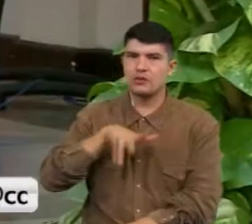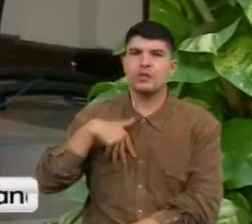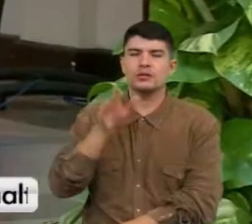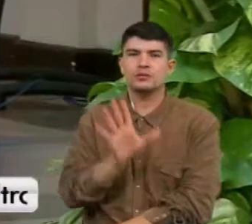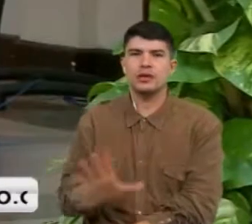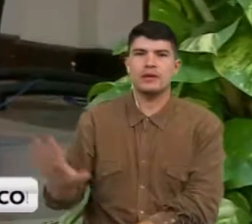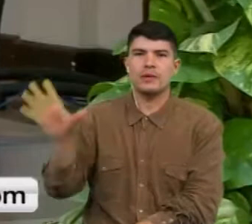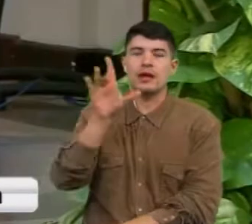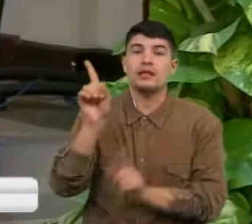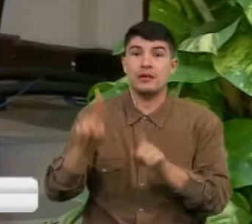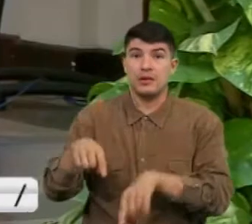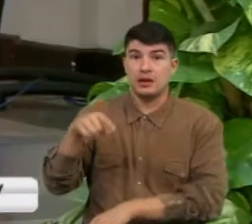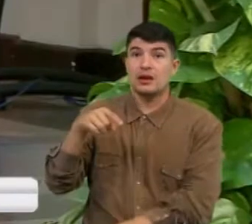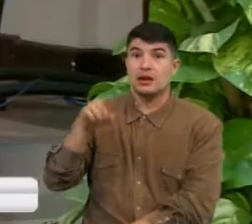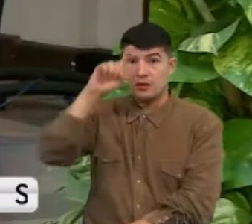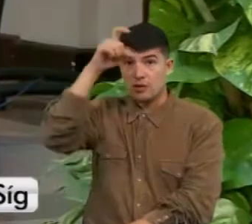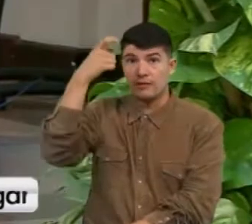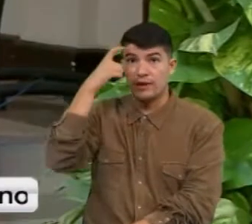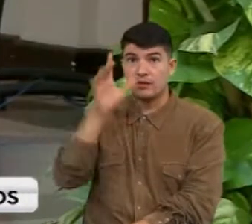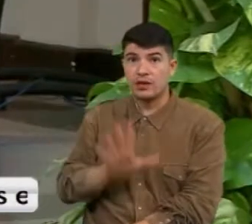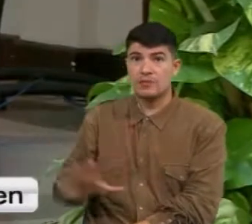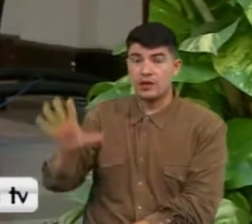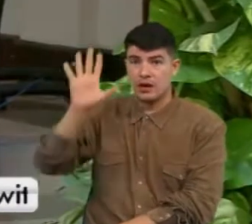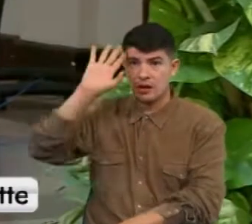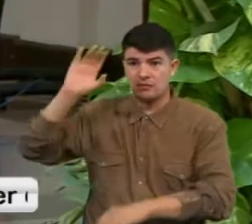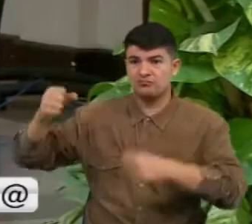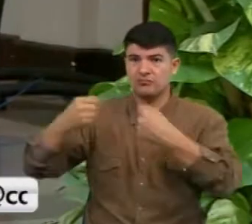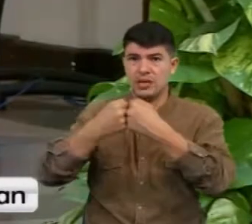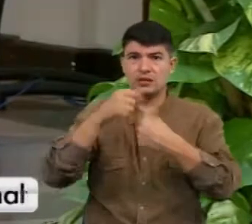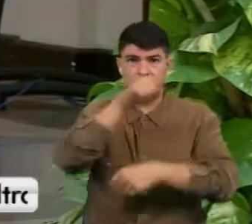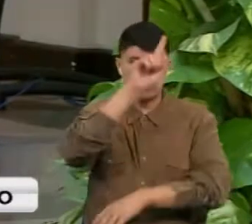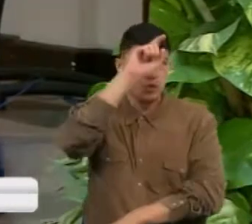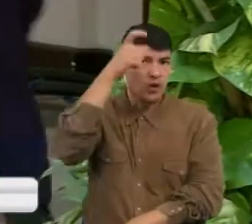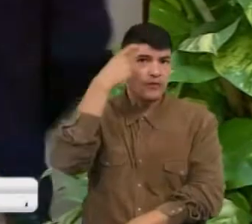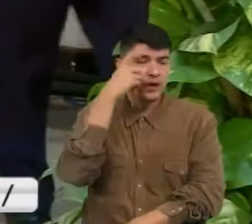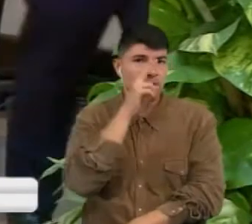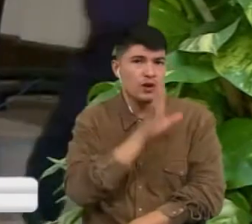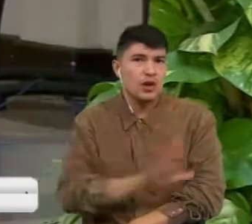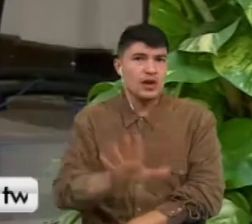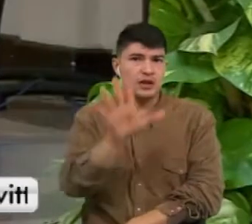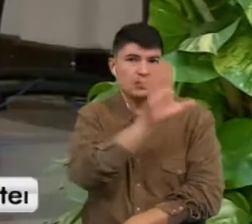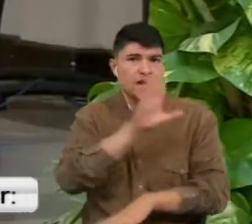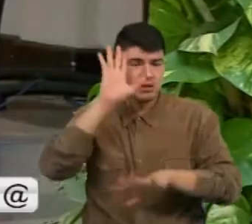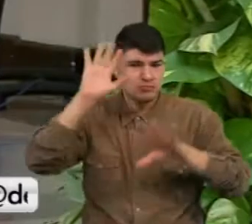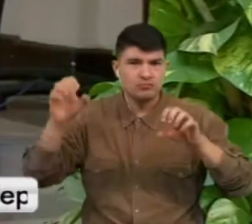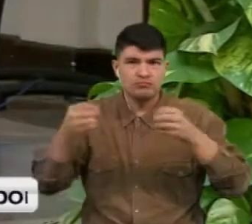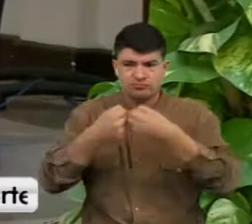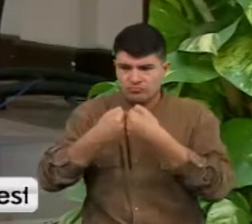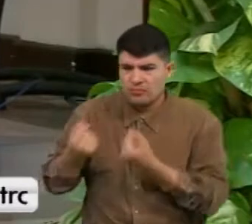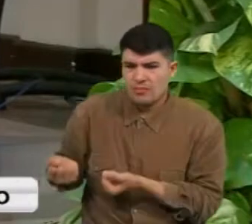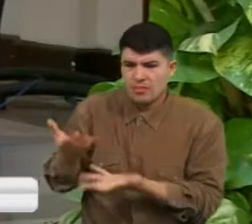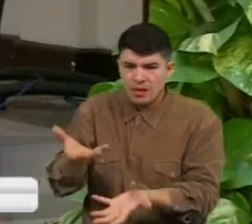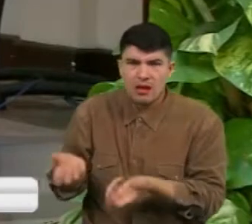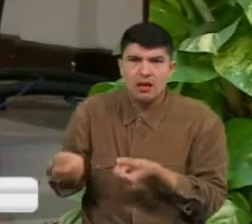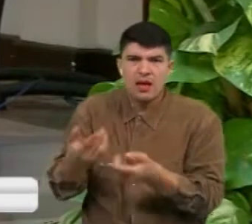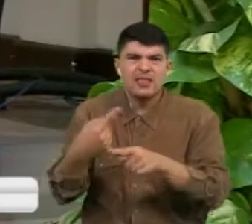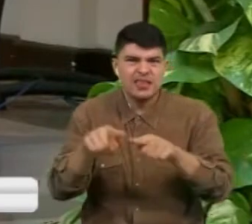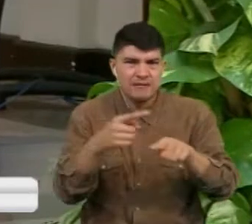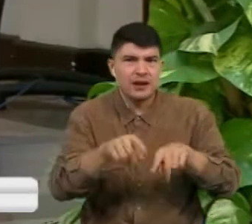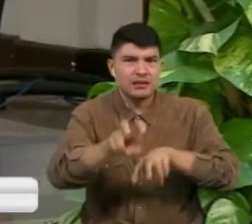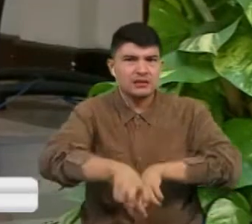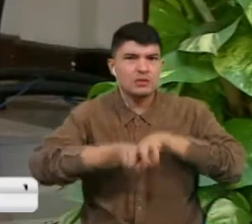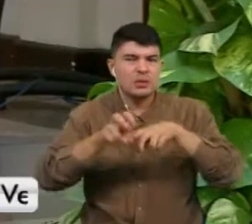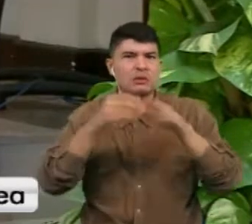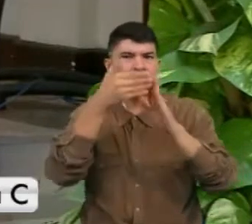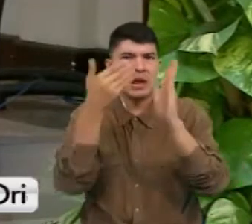por parte del gobierno departamental se ha dicho que en un trabajo mancomunado con el gobierno nacional se adelanta la entrega de diferentes tipos de cultivos tales como el plátano, el frijol,